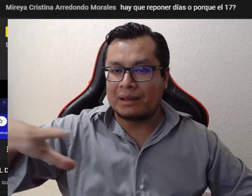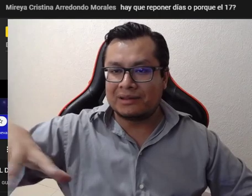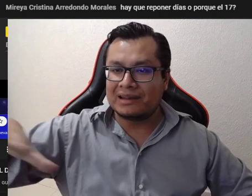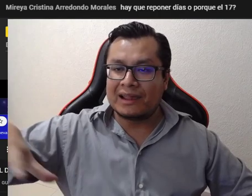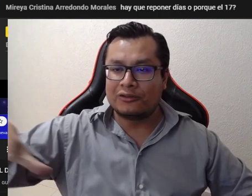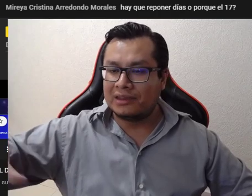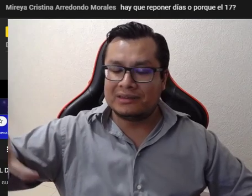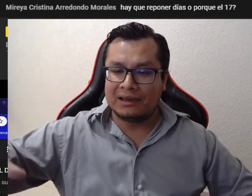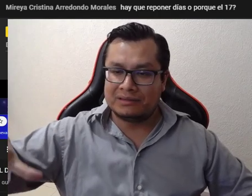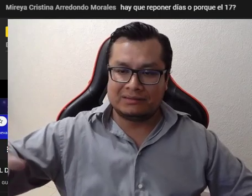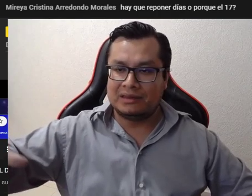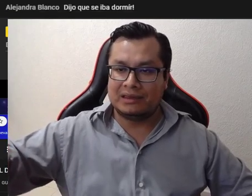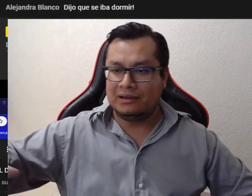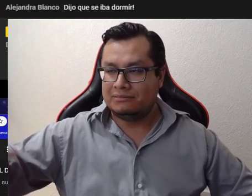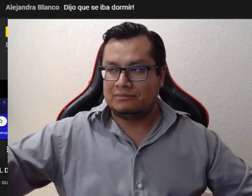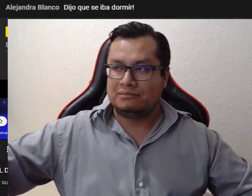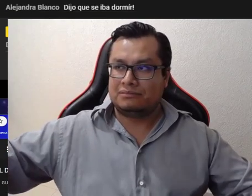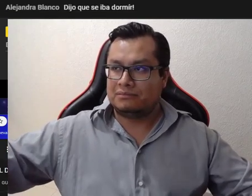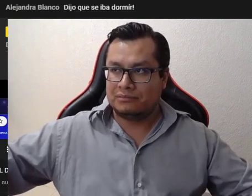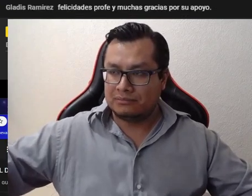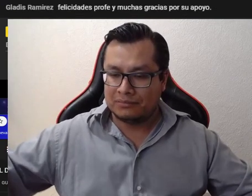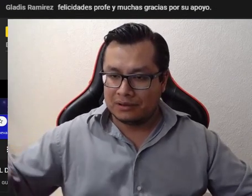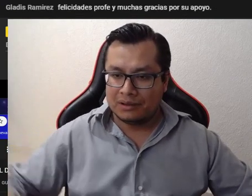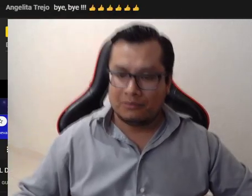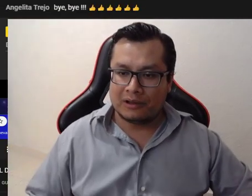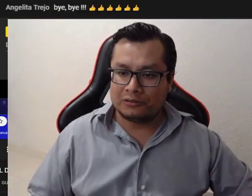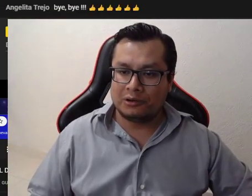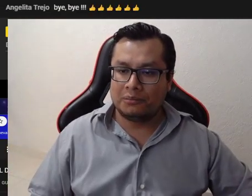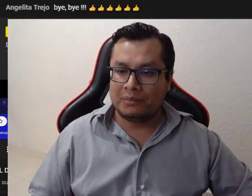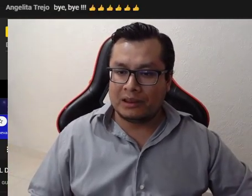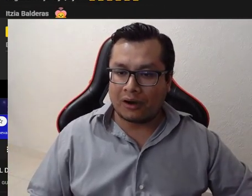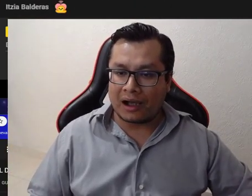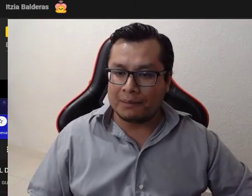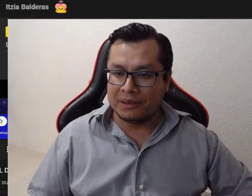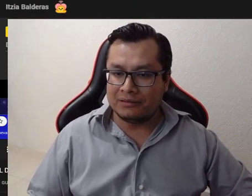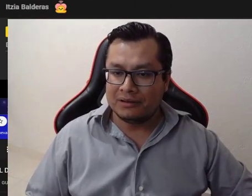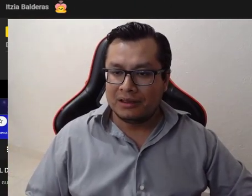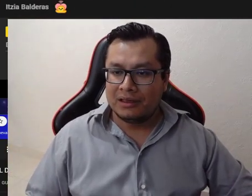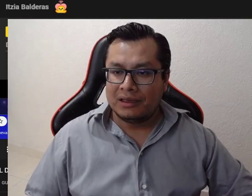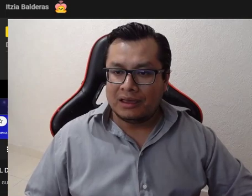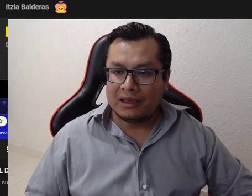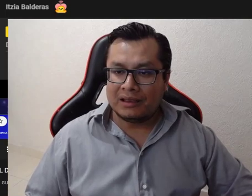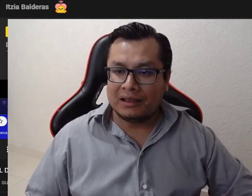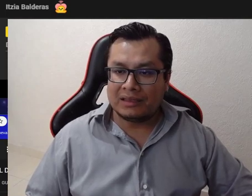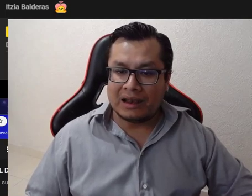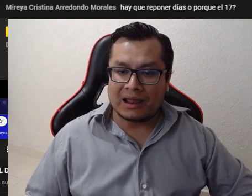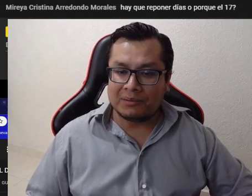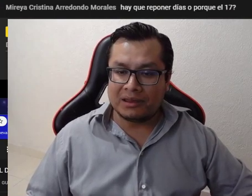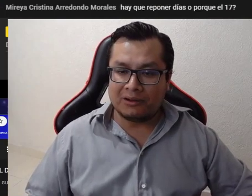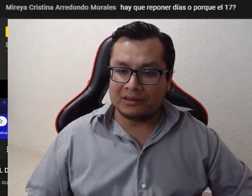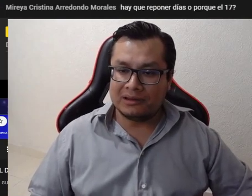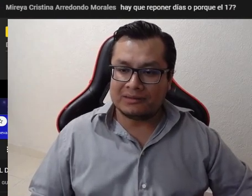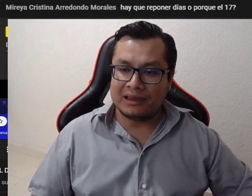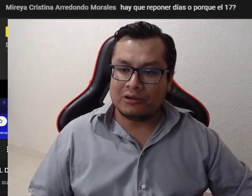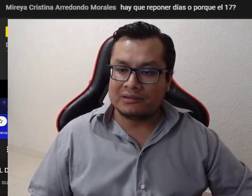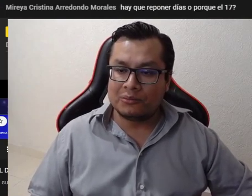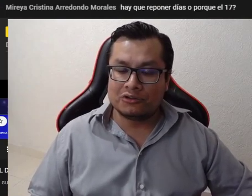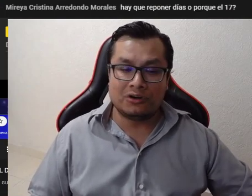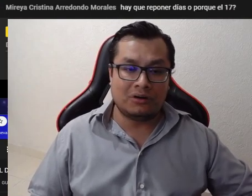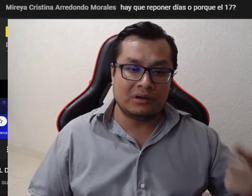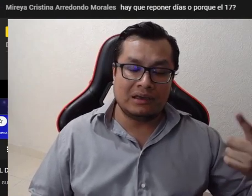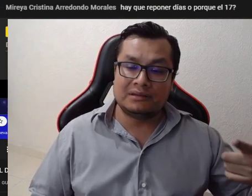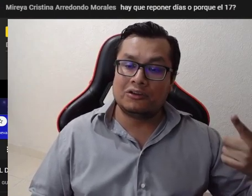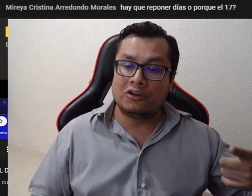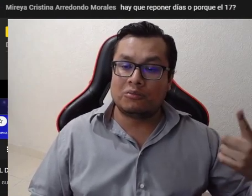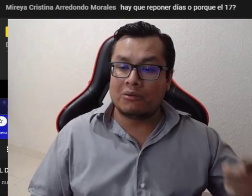pues nada más dar la noticia sencilla. Voy a subir un video rápido. Denle like al video antes de irse, cuídense